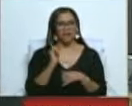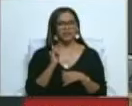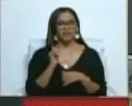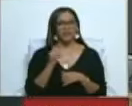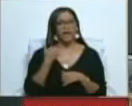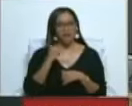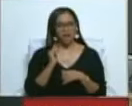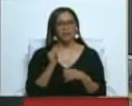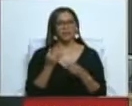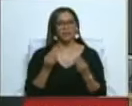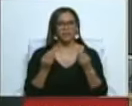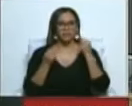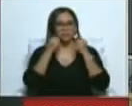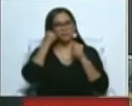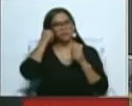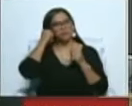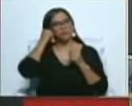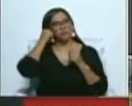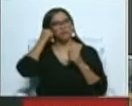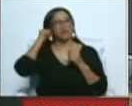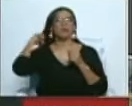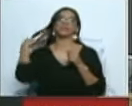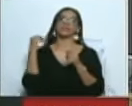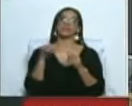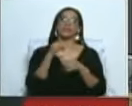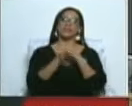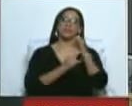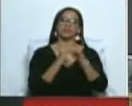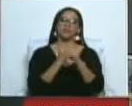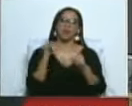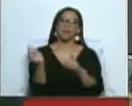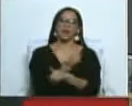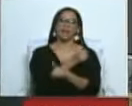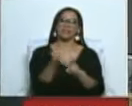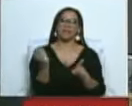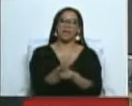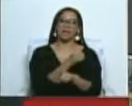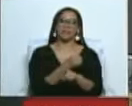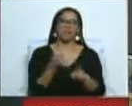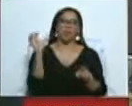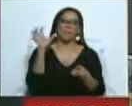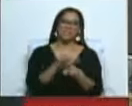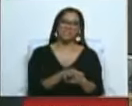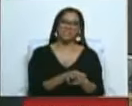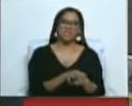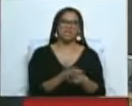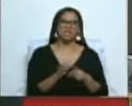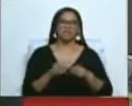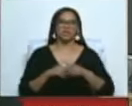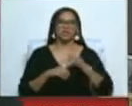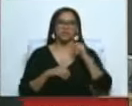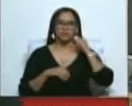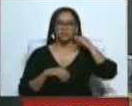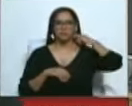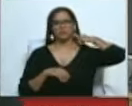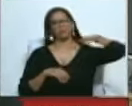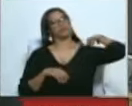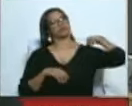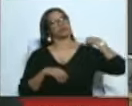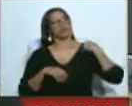pesar que en el extranjero los maltratan, todavía hay quienes caen en las trampas. Los persiguen, lo